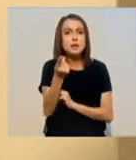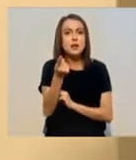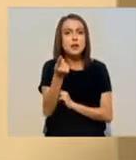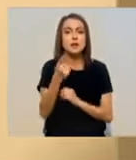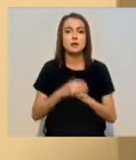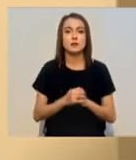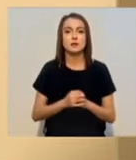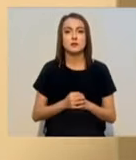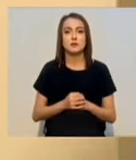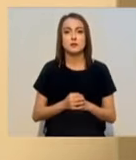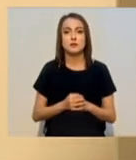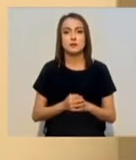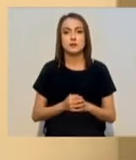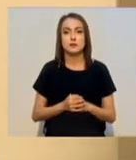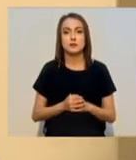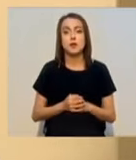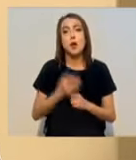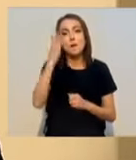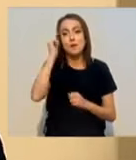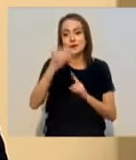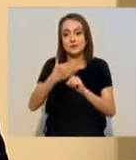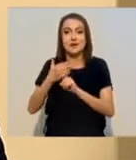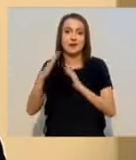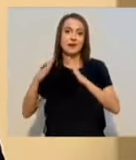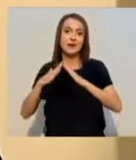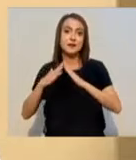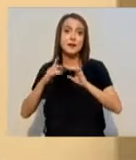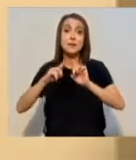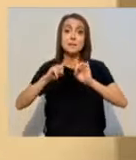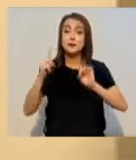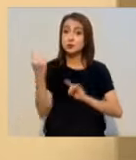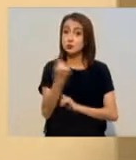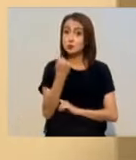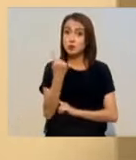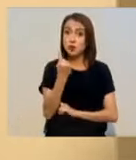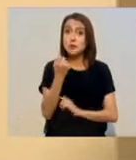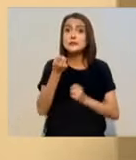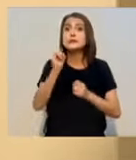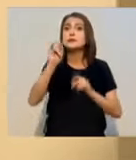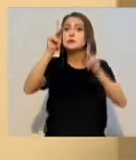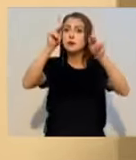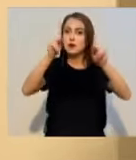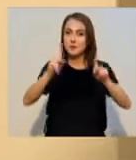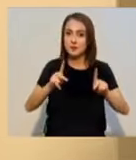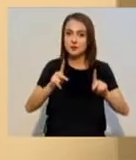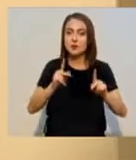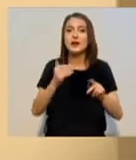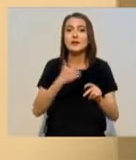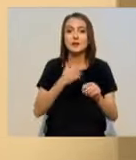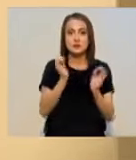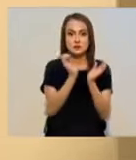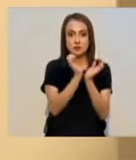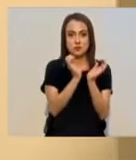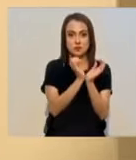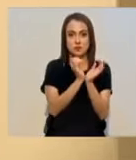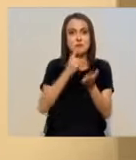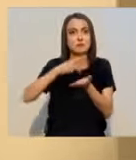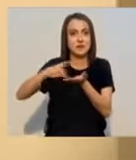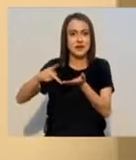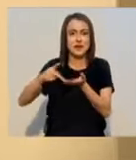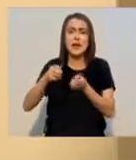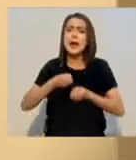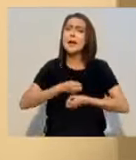por la incapacidad. Pero eso solo es si es una persona asegurada. Entonces